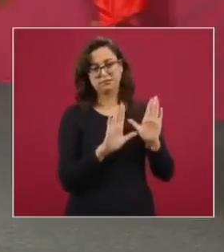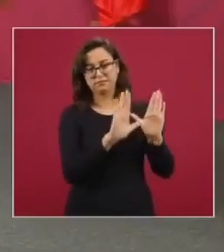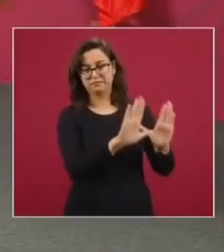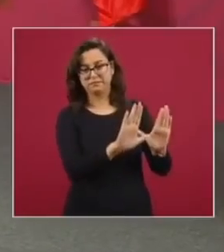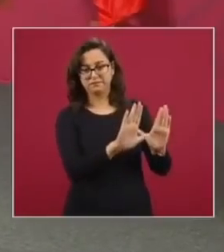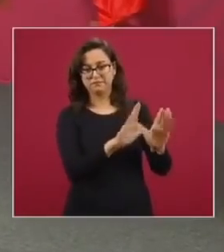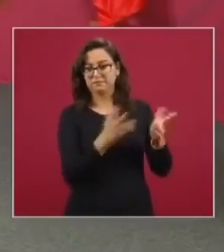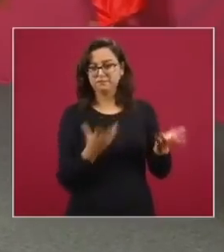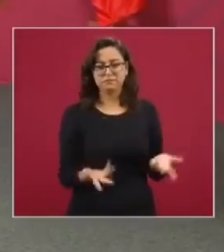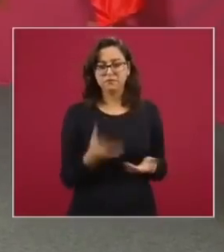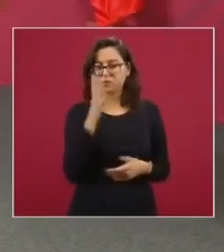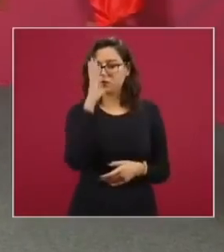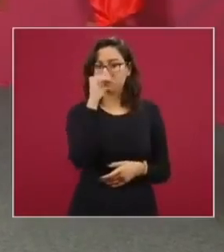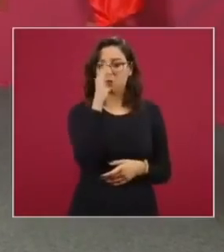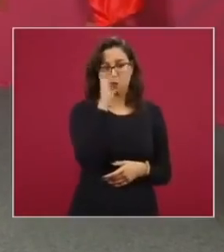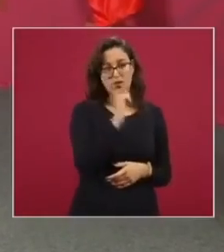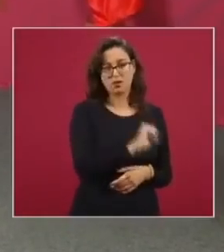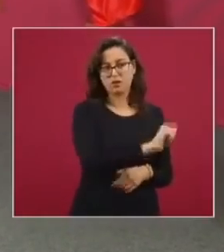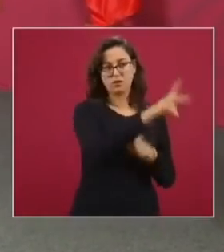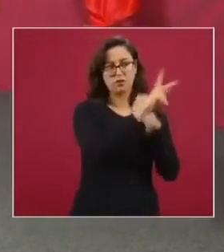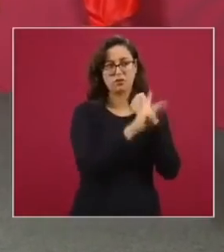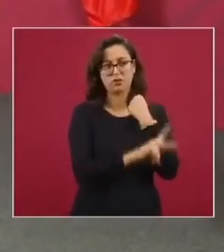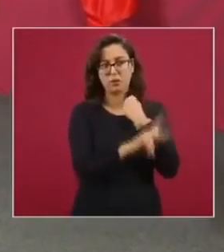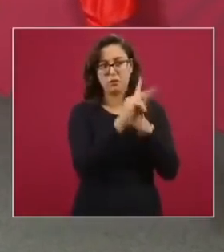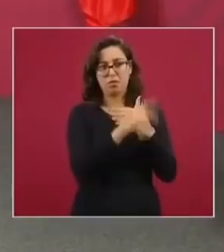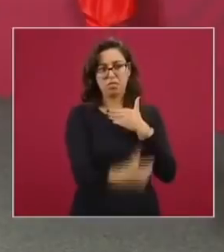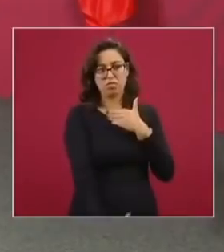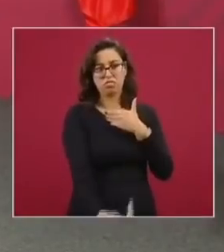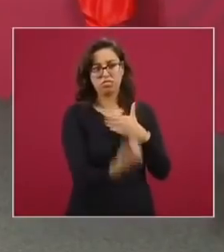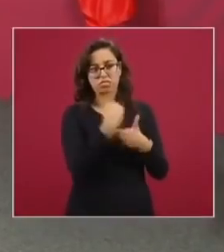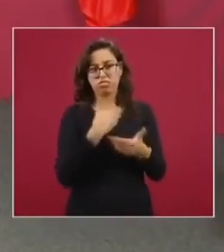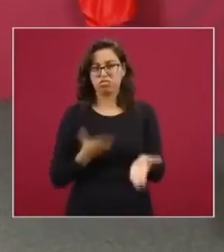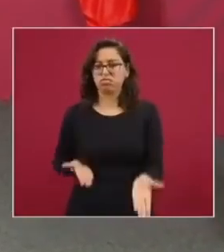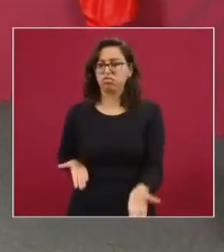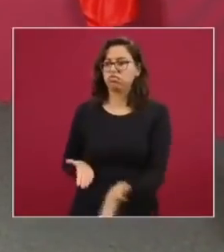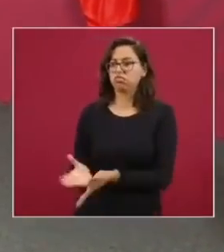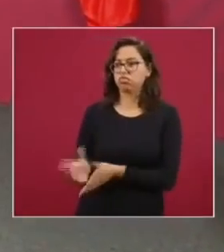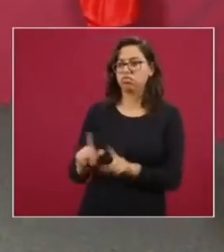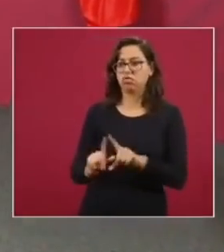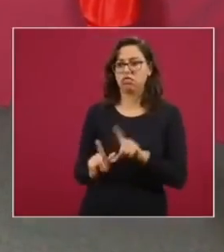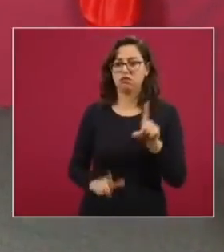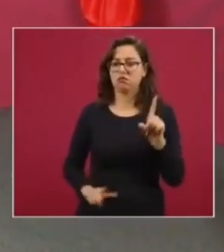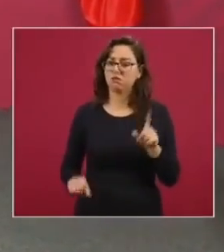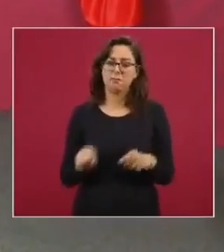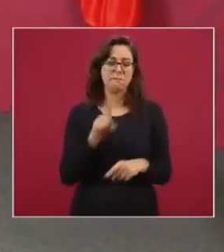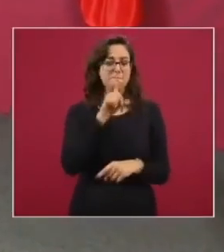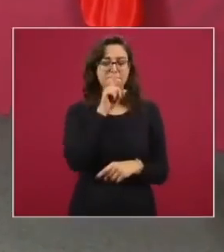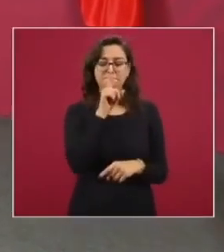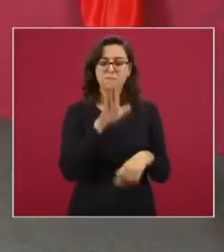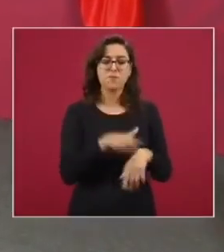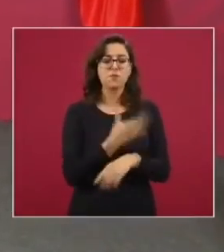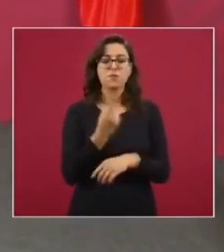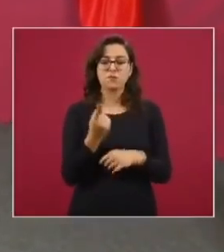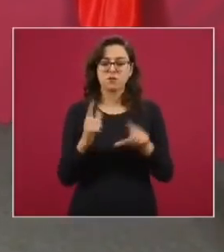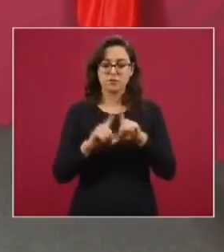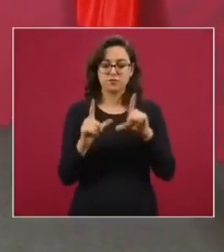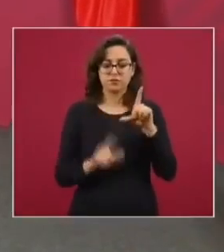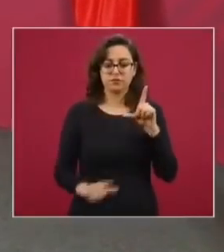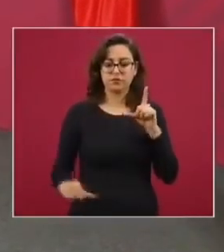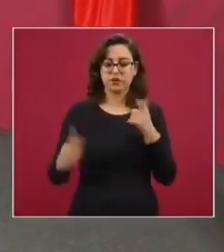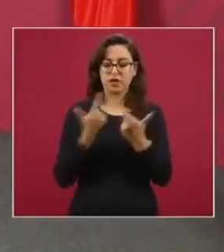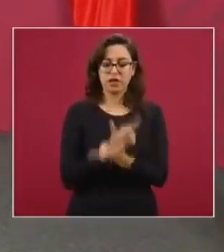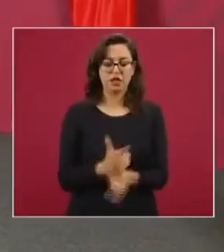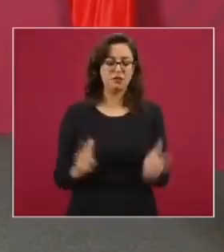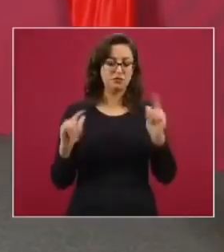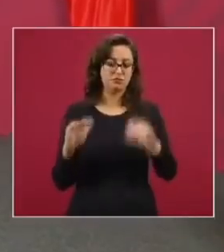actúen agencias extranjeras en nuestro país, porque México es un país